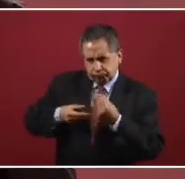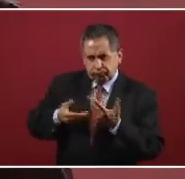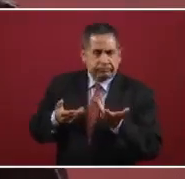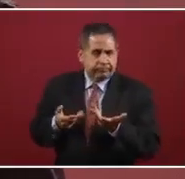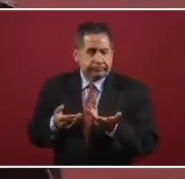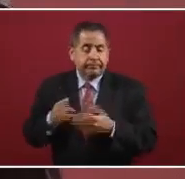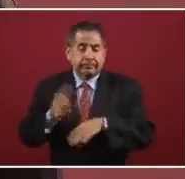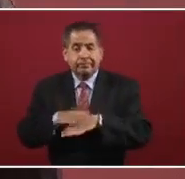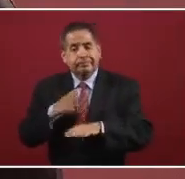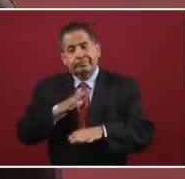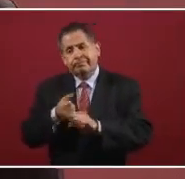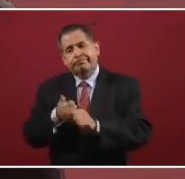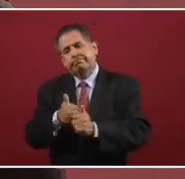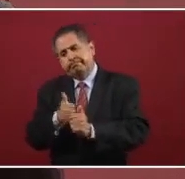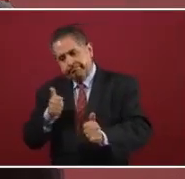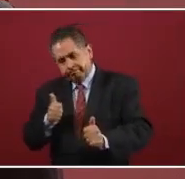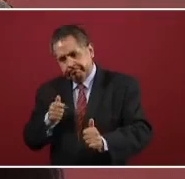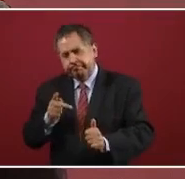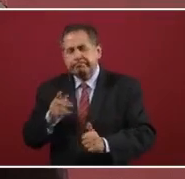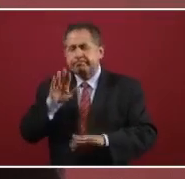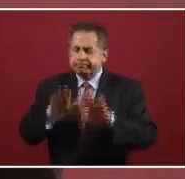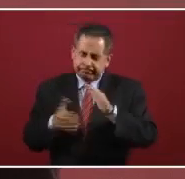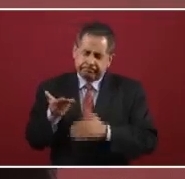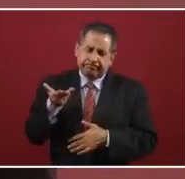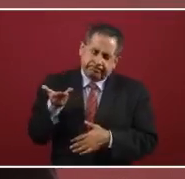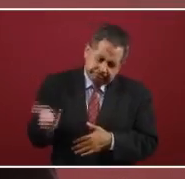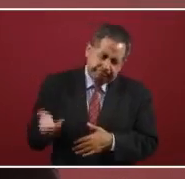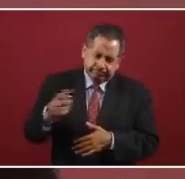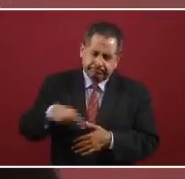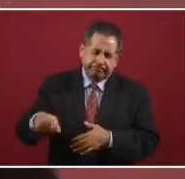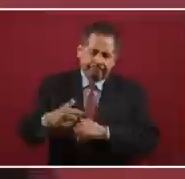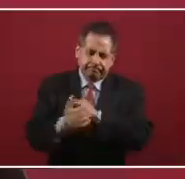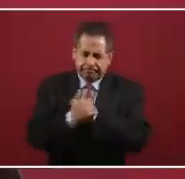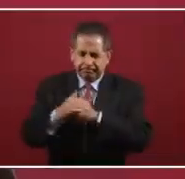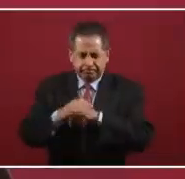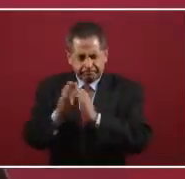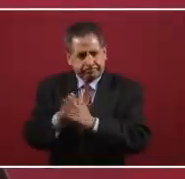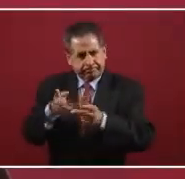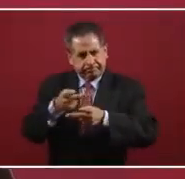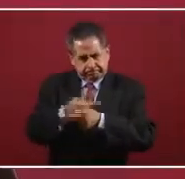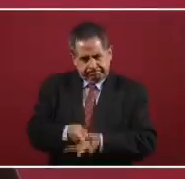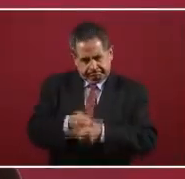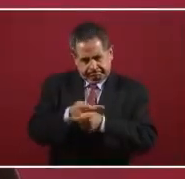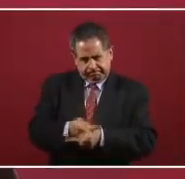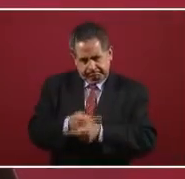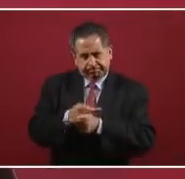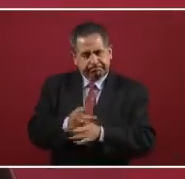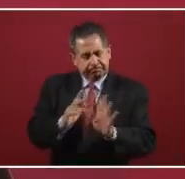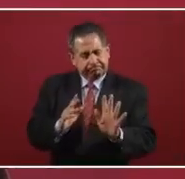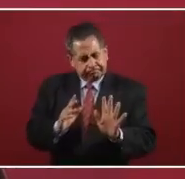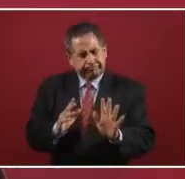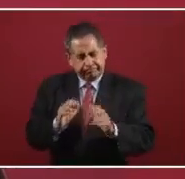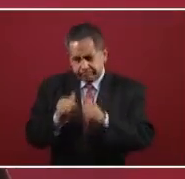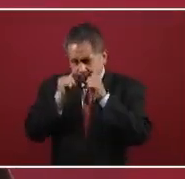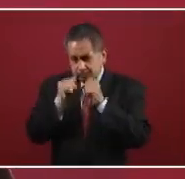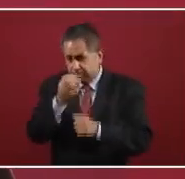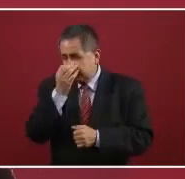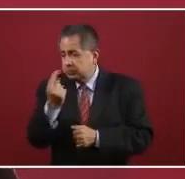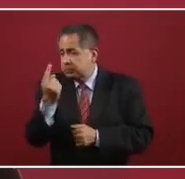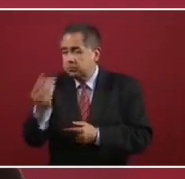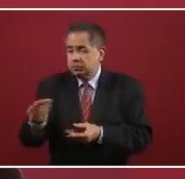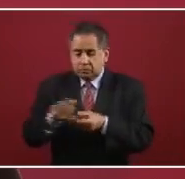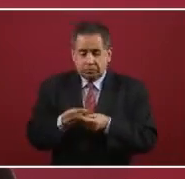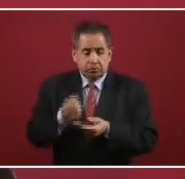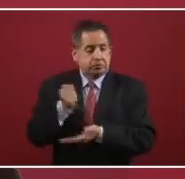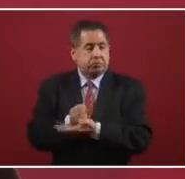muy atrasadas. Lo único que pedimos de repente a todos los ciudadanos que vienen aquí es un poquito de paciencia, porque no solamente recibimos el